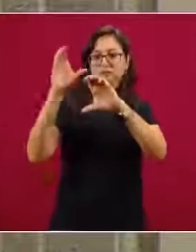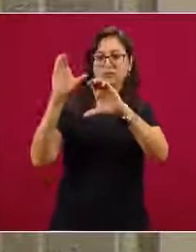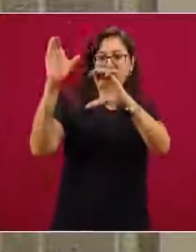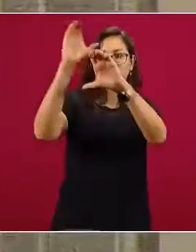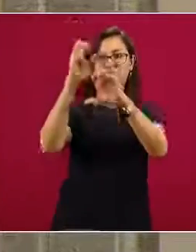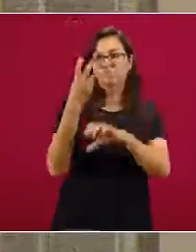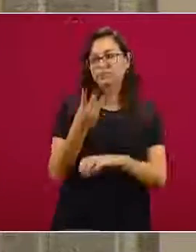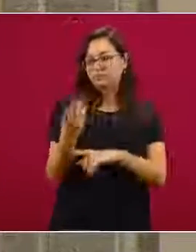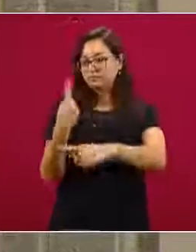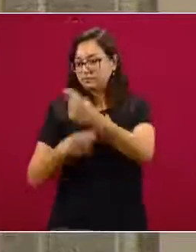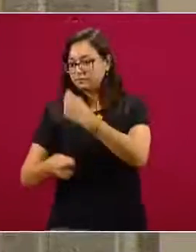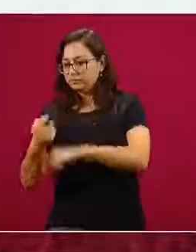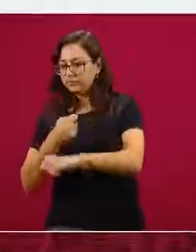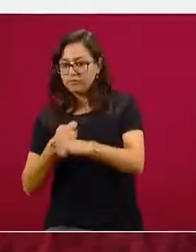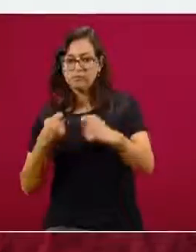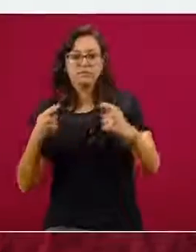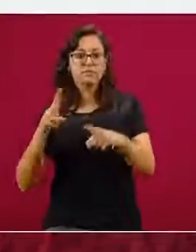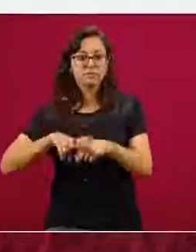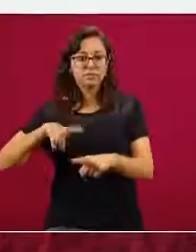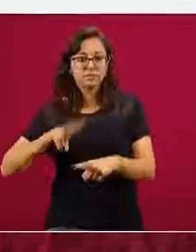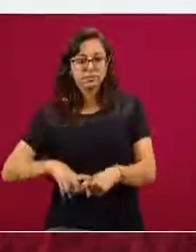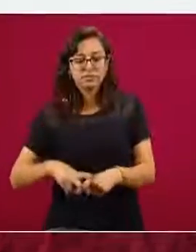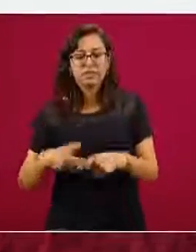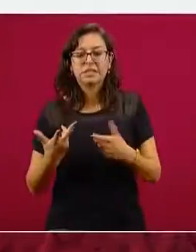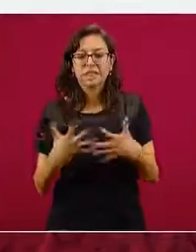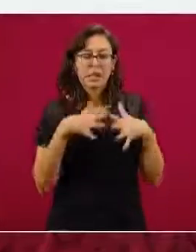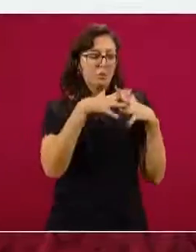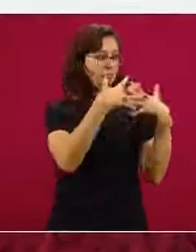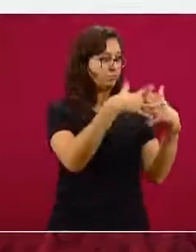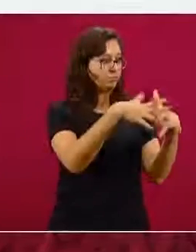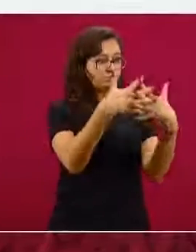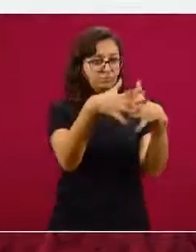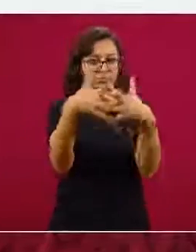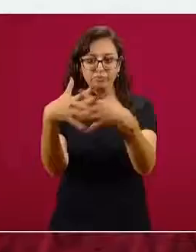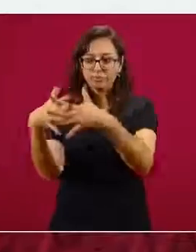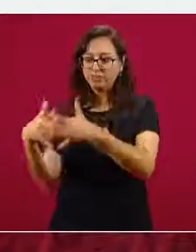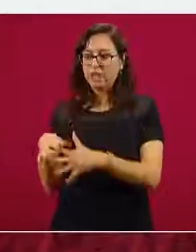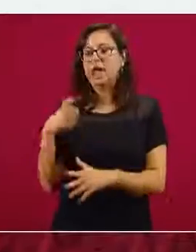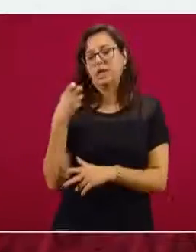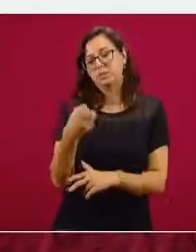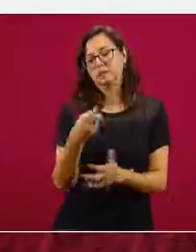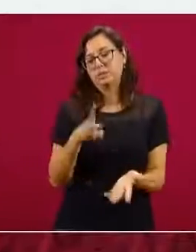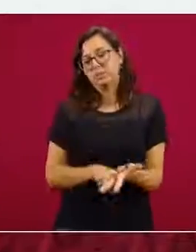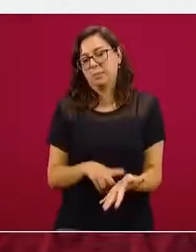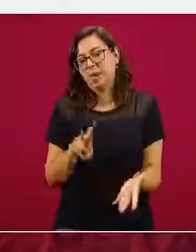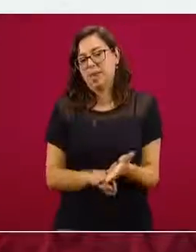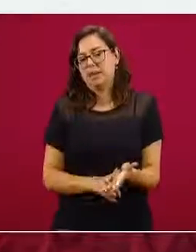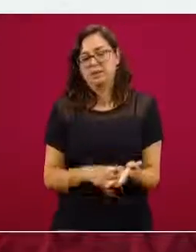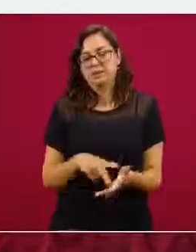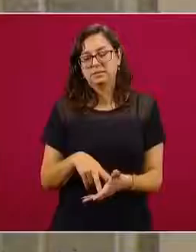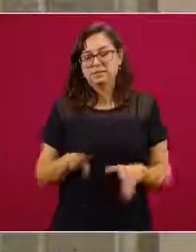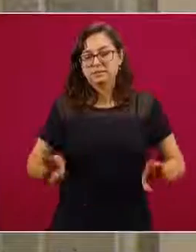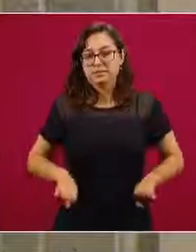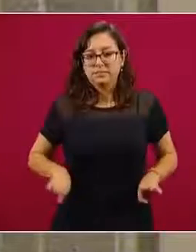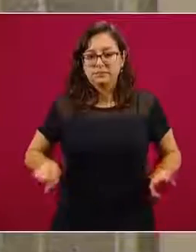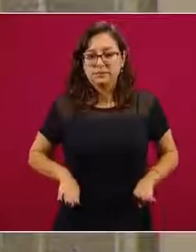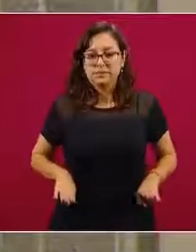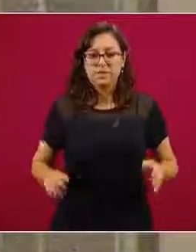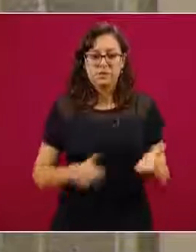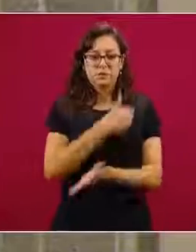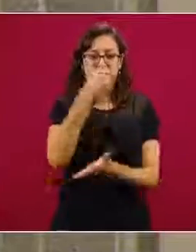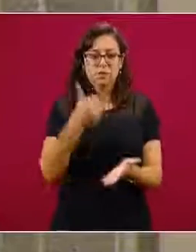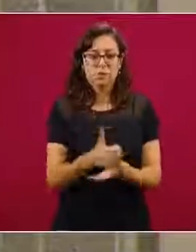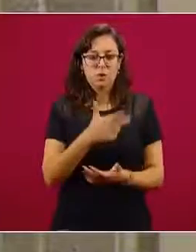tenemos la tiendita, tenemos el parque, y esta mixtura es la que le da riqueza al final a una ciudad, que además es una